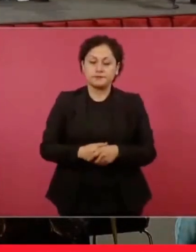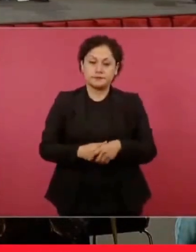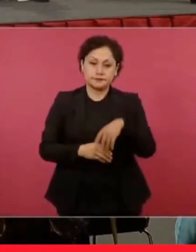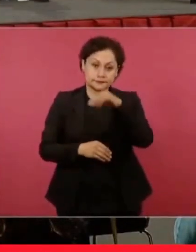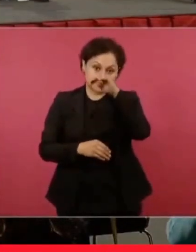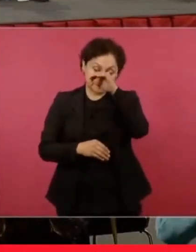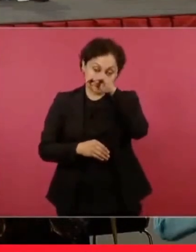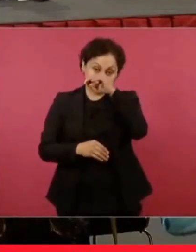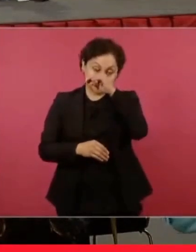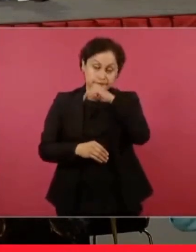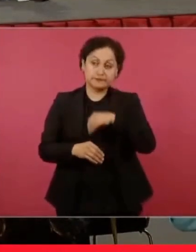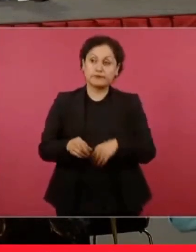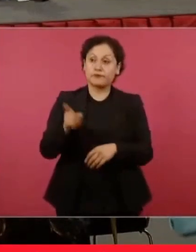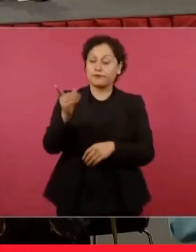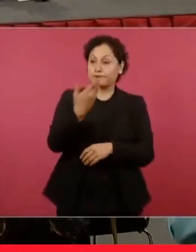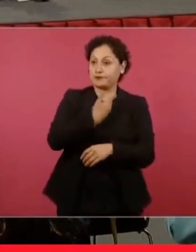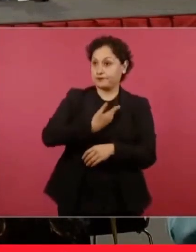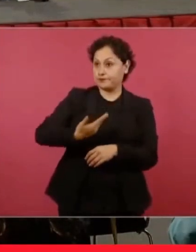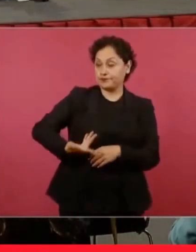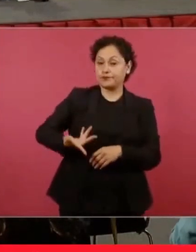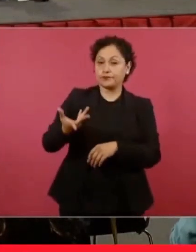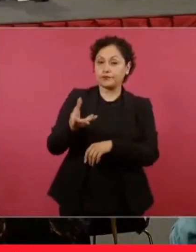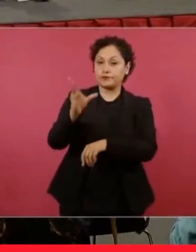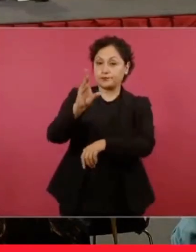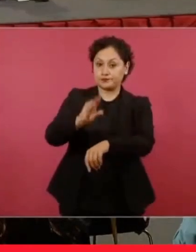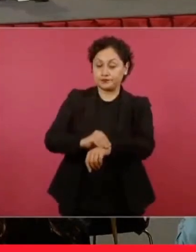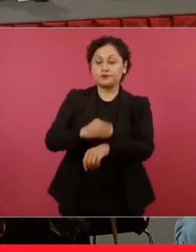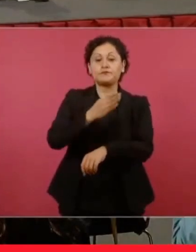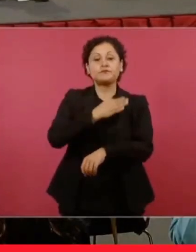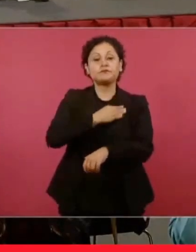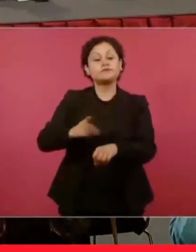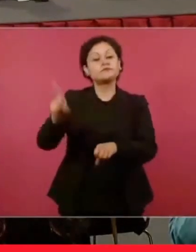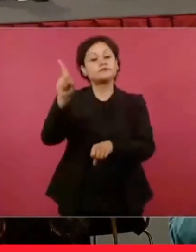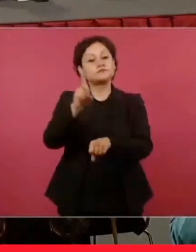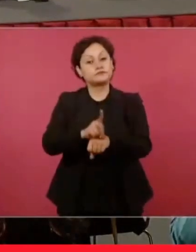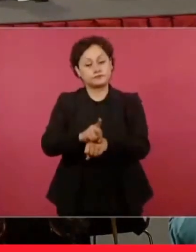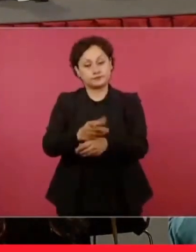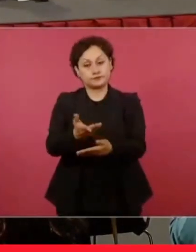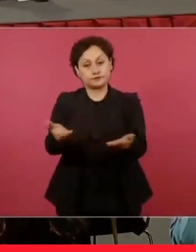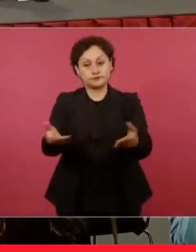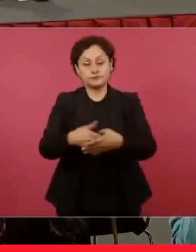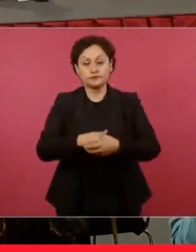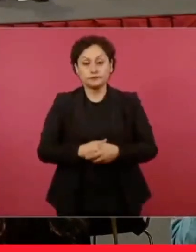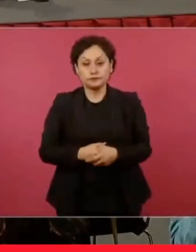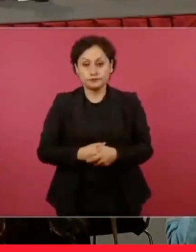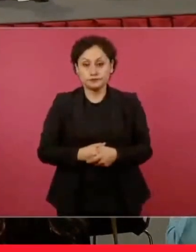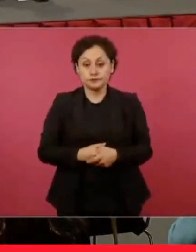Con su permiso, señor presidente, buenos días.